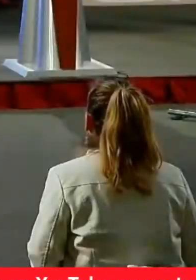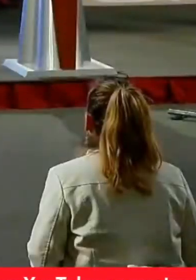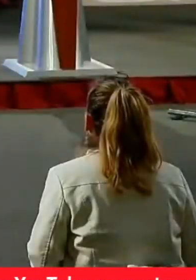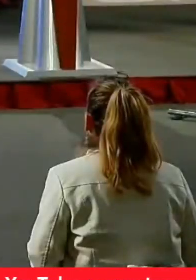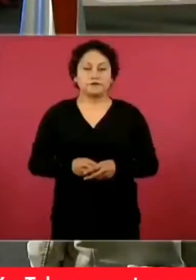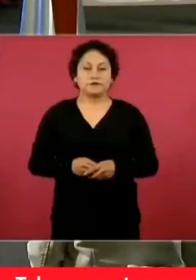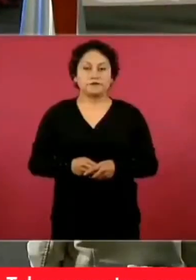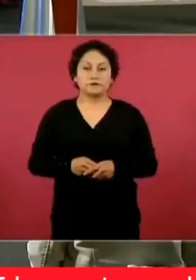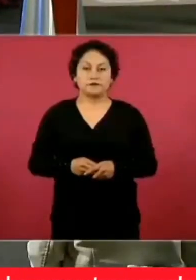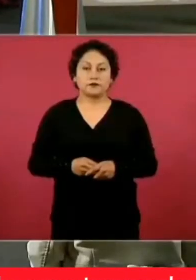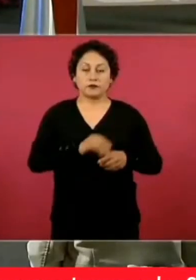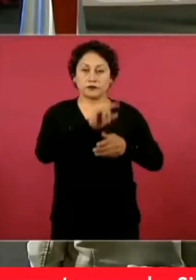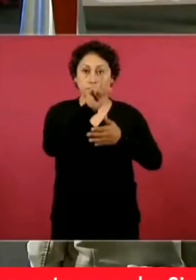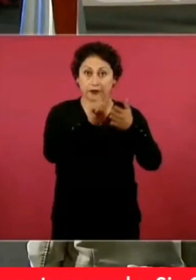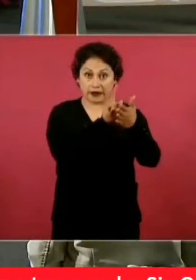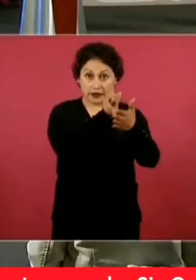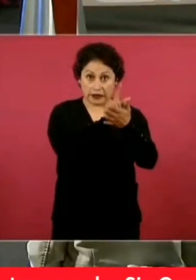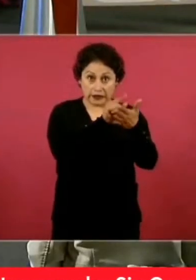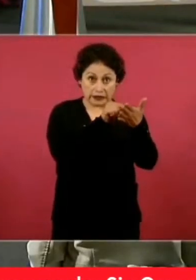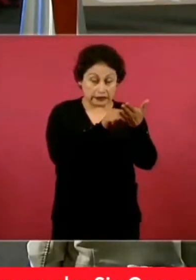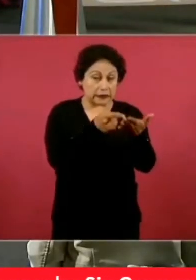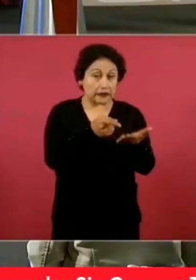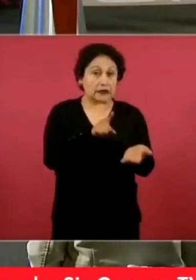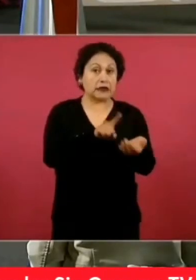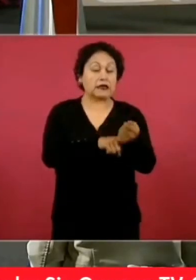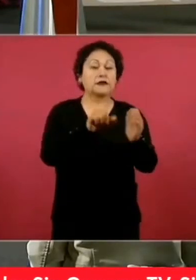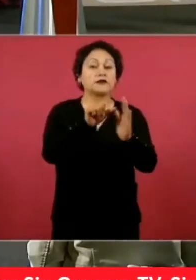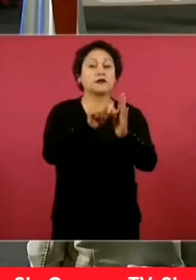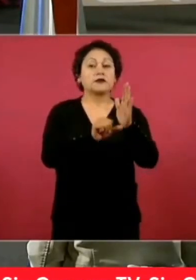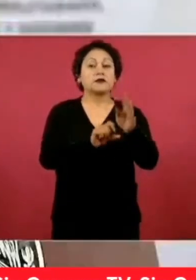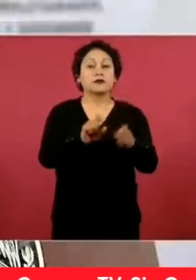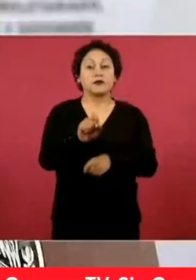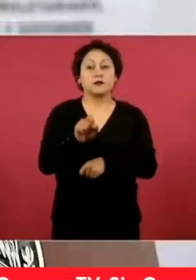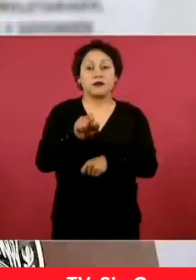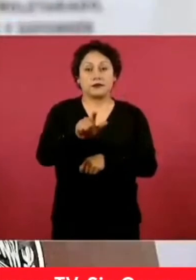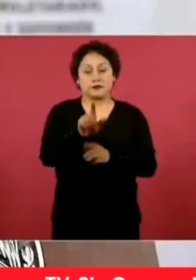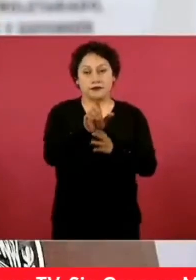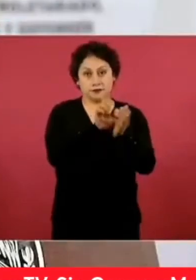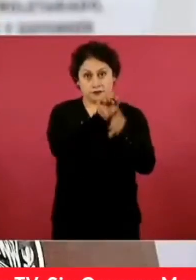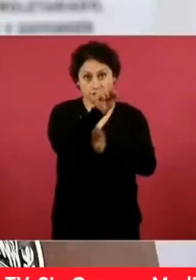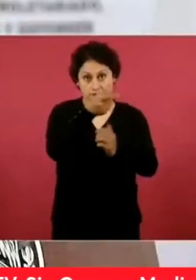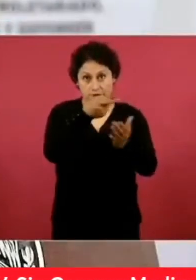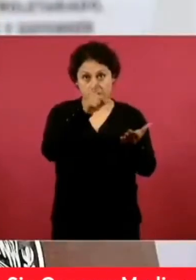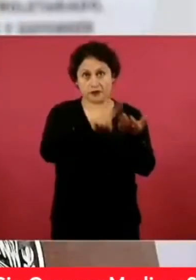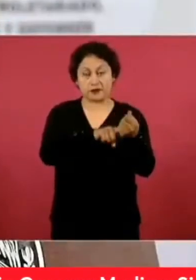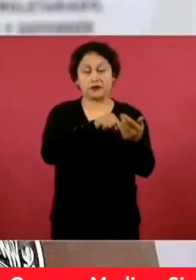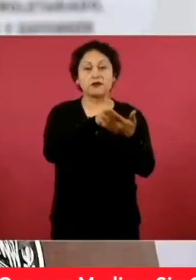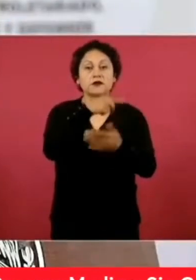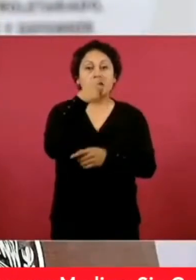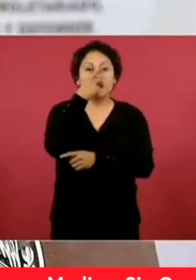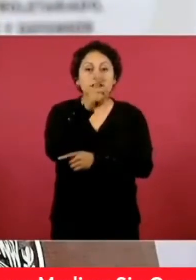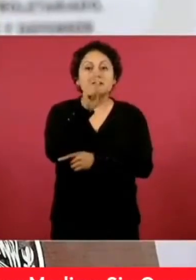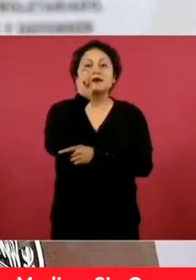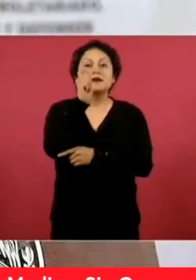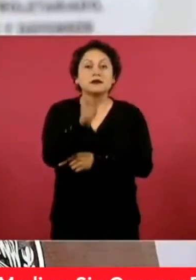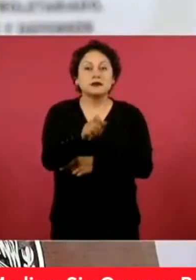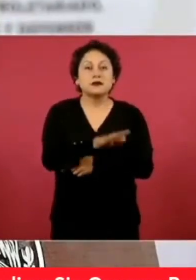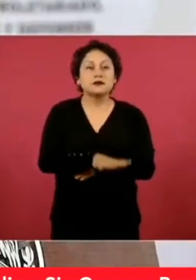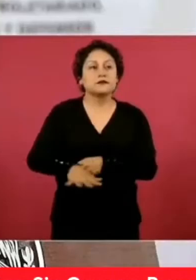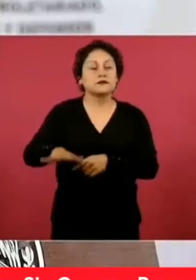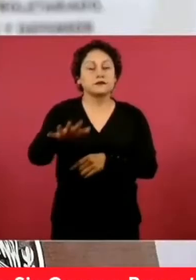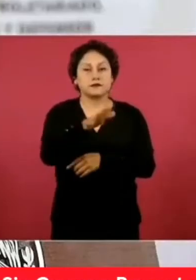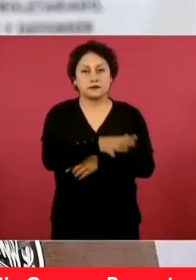en los mismos términos del artículo 27 de la Constitución Política Mexicana, que es garante de la propiedad